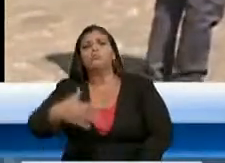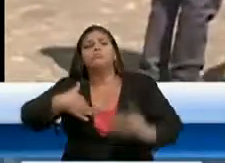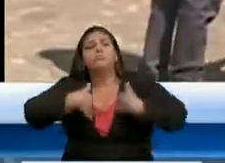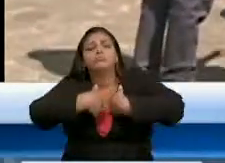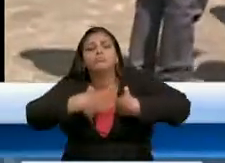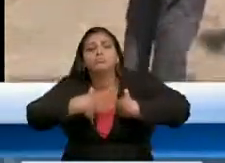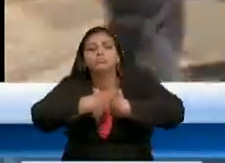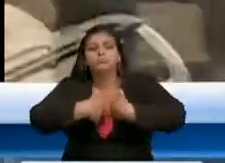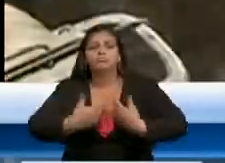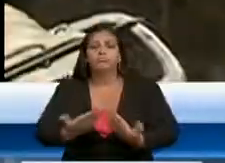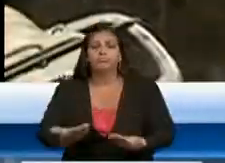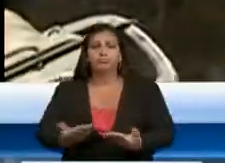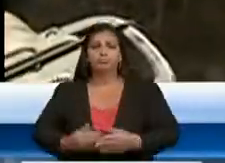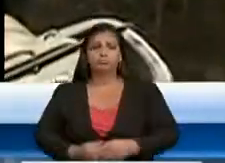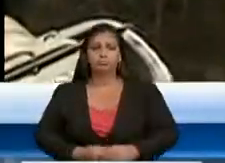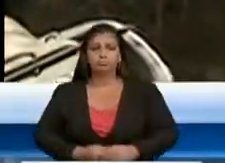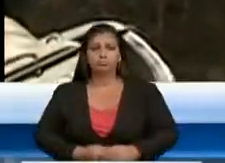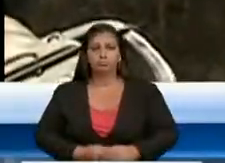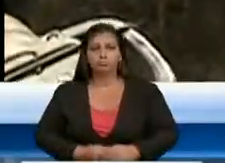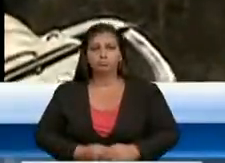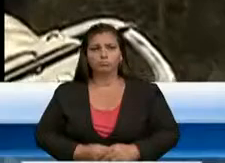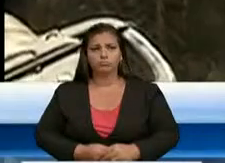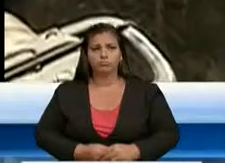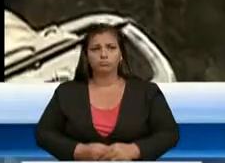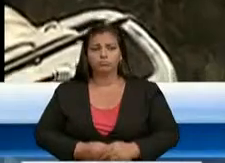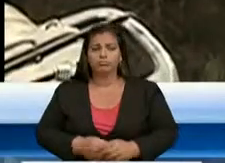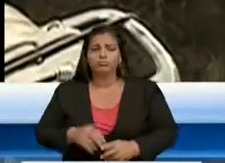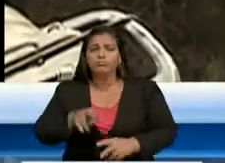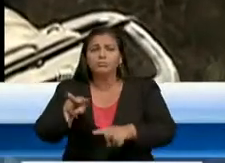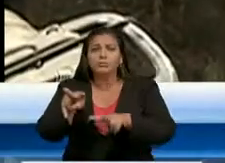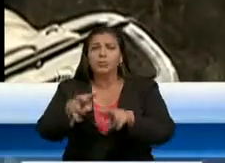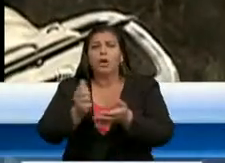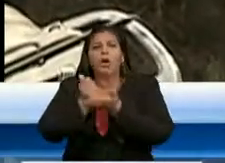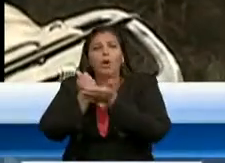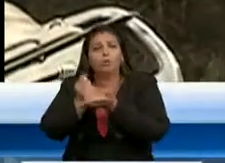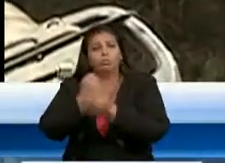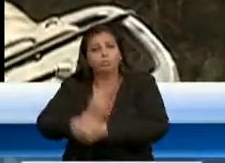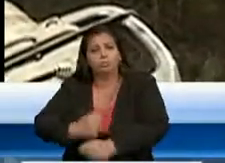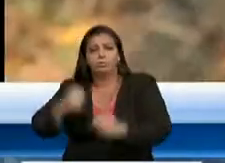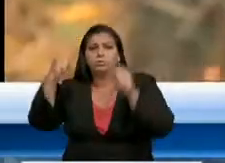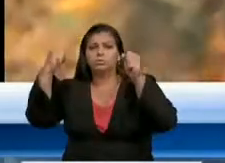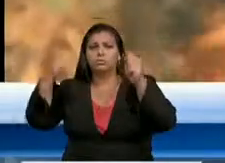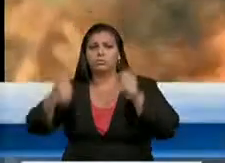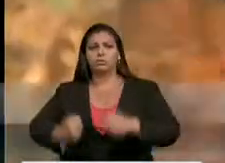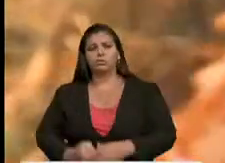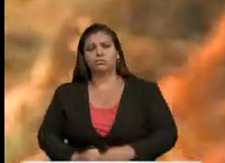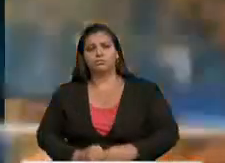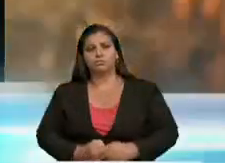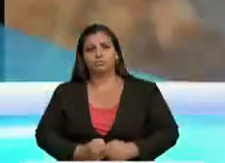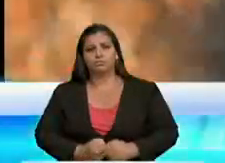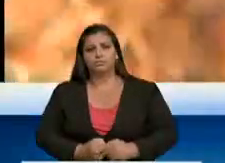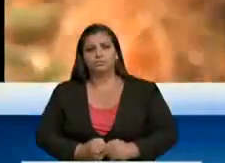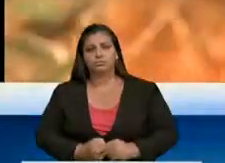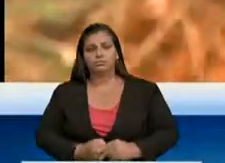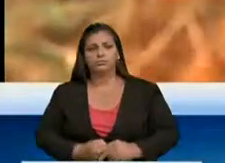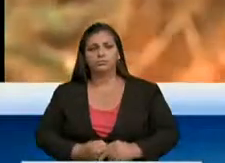animalitos. Tenía ahí. Eso me decía tratar de salvar para que no se quemen, pues.